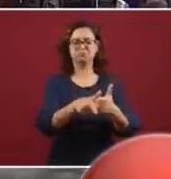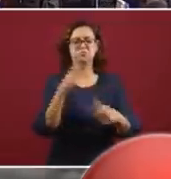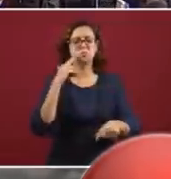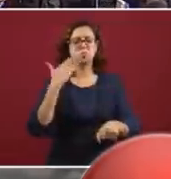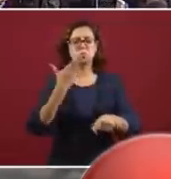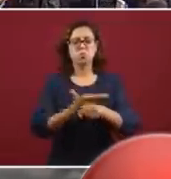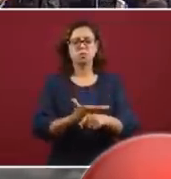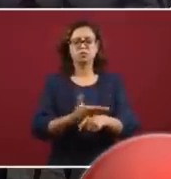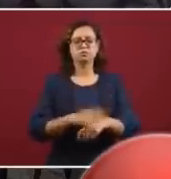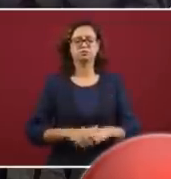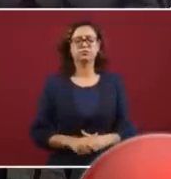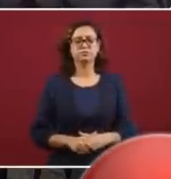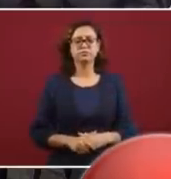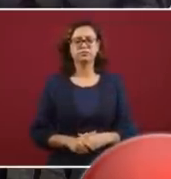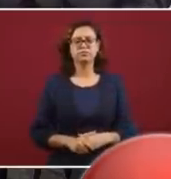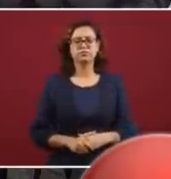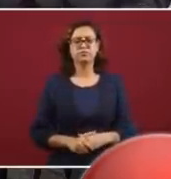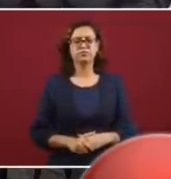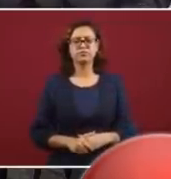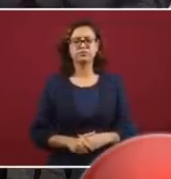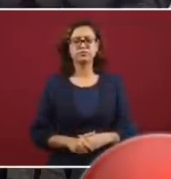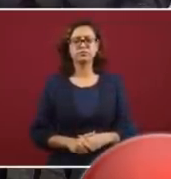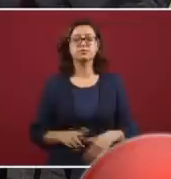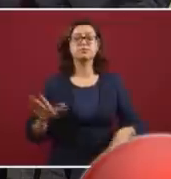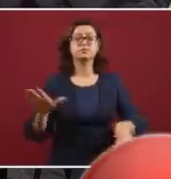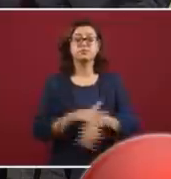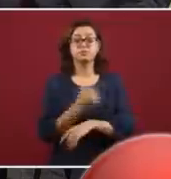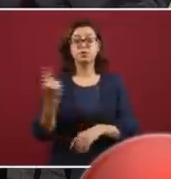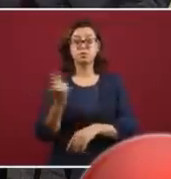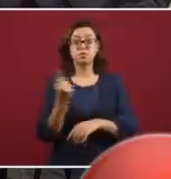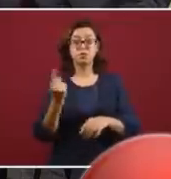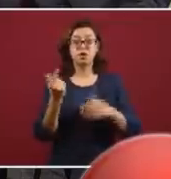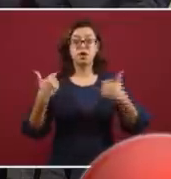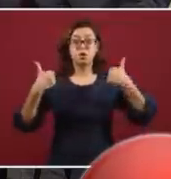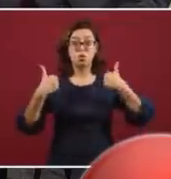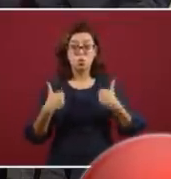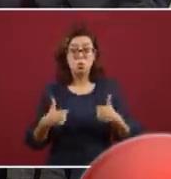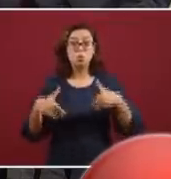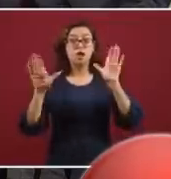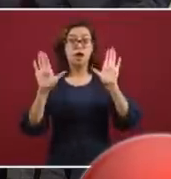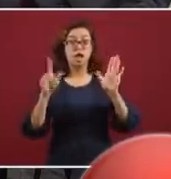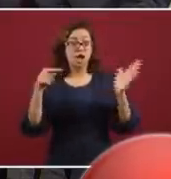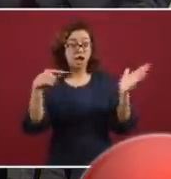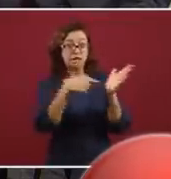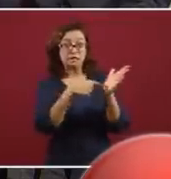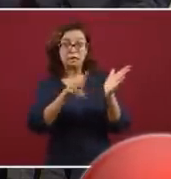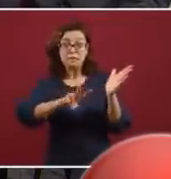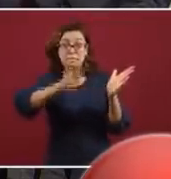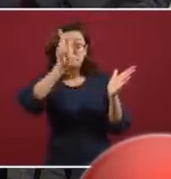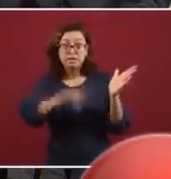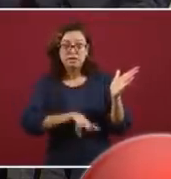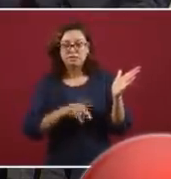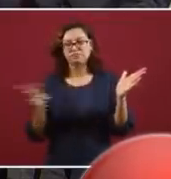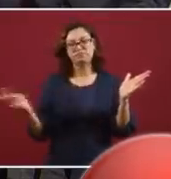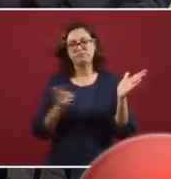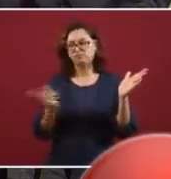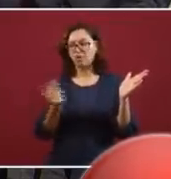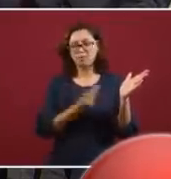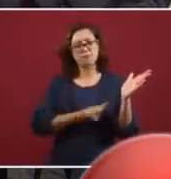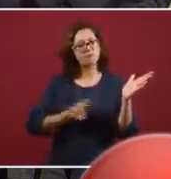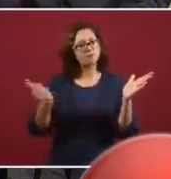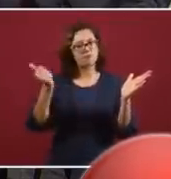porque si fuese cierto tendrían que presentar su renuncia